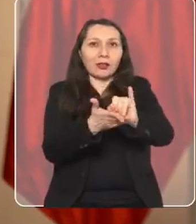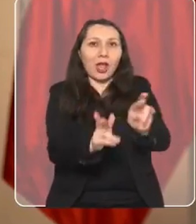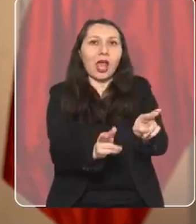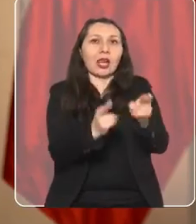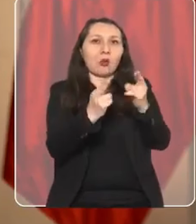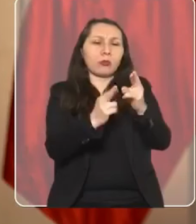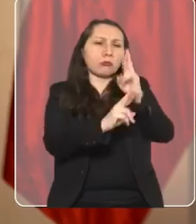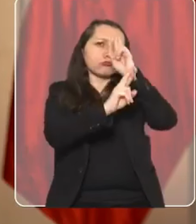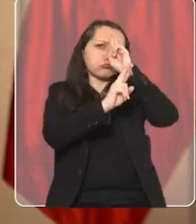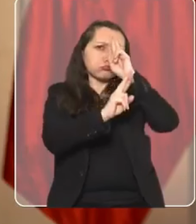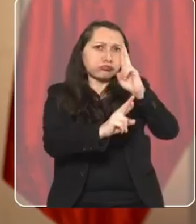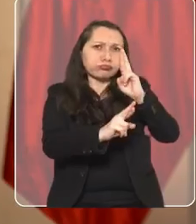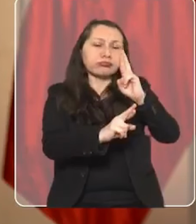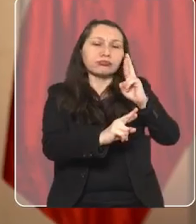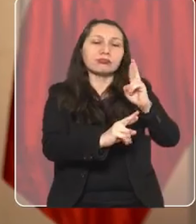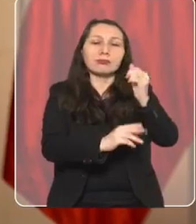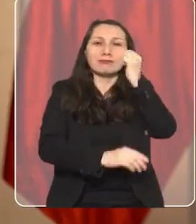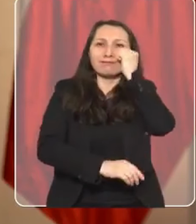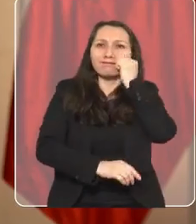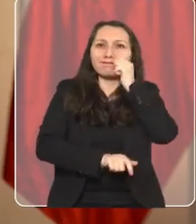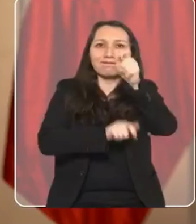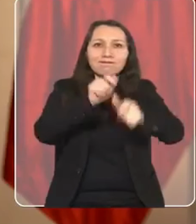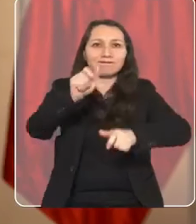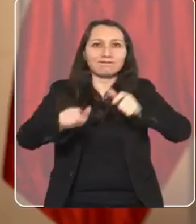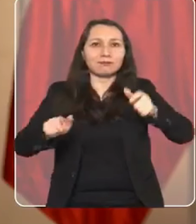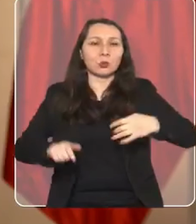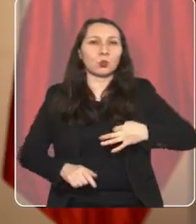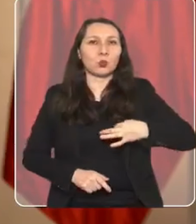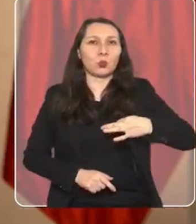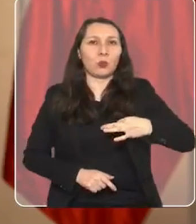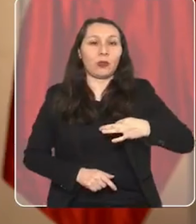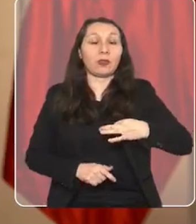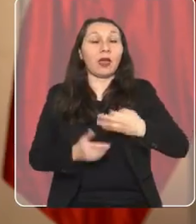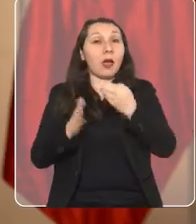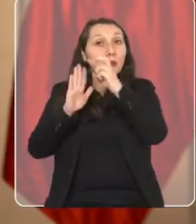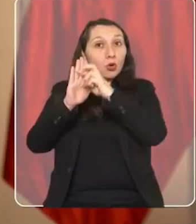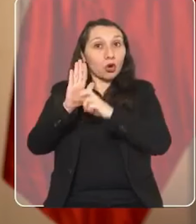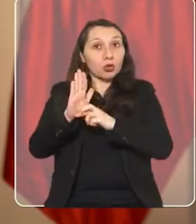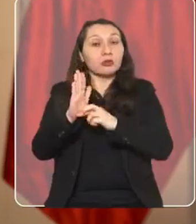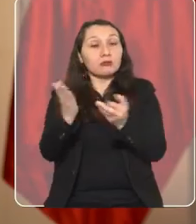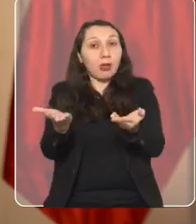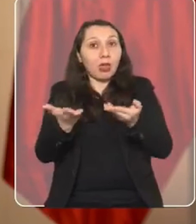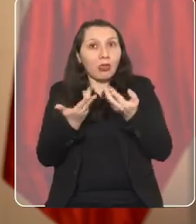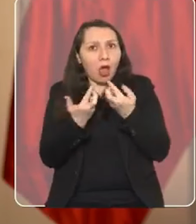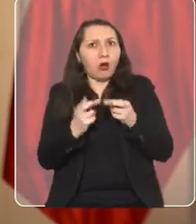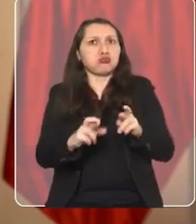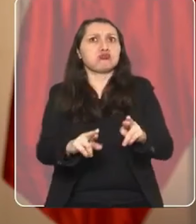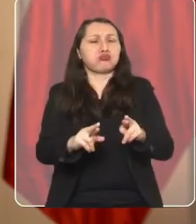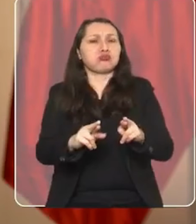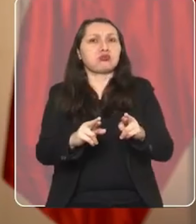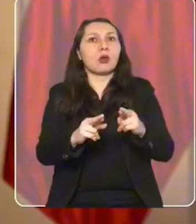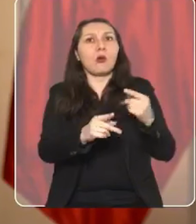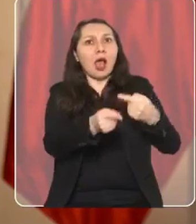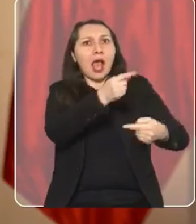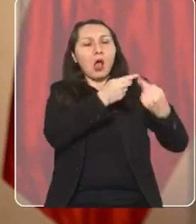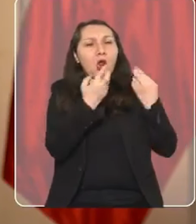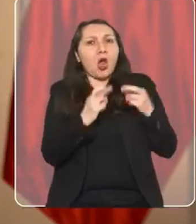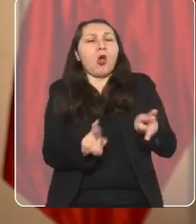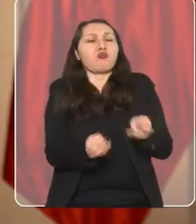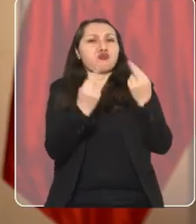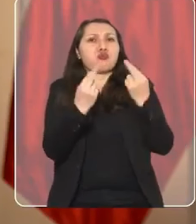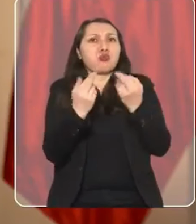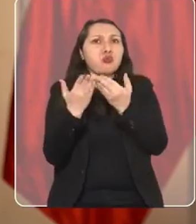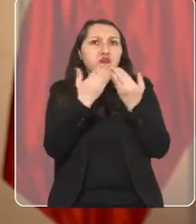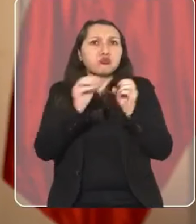recuperarán el respeto y el aprecio de la ciudadanía este proyecto nos Abre una oportunidad histórica de recuperar la educación como un